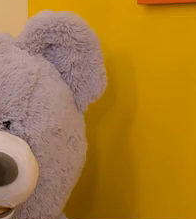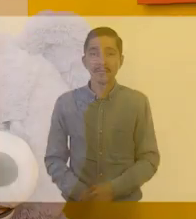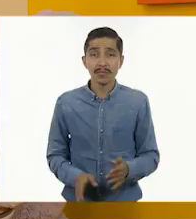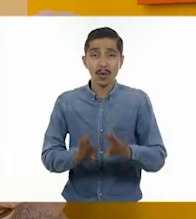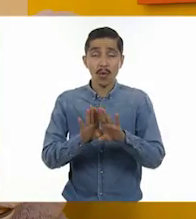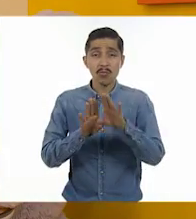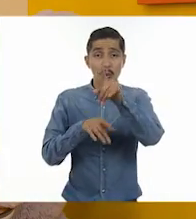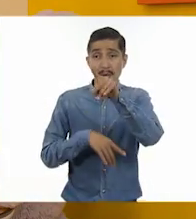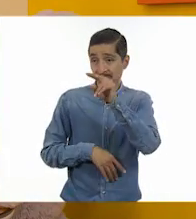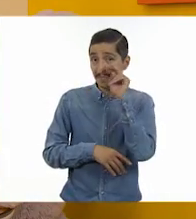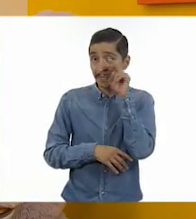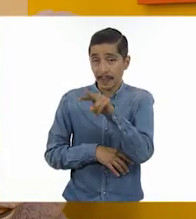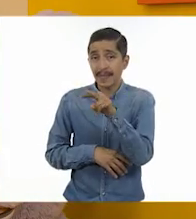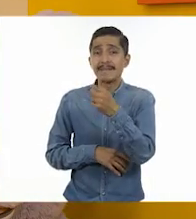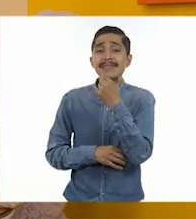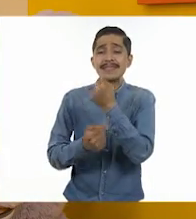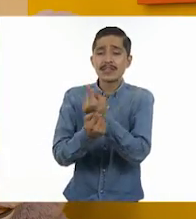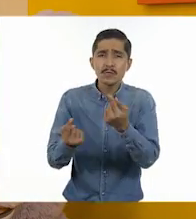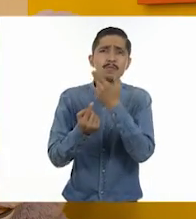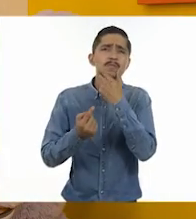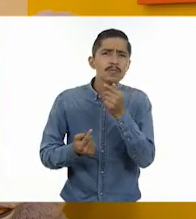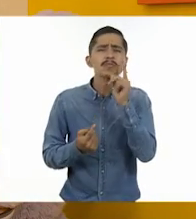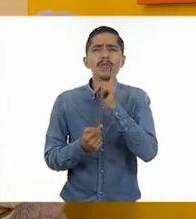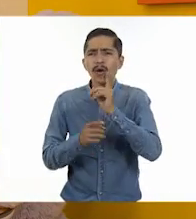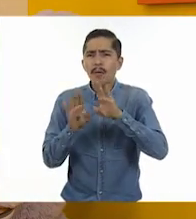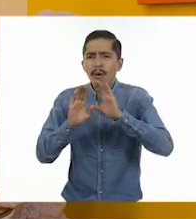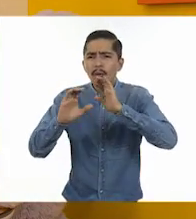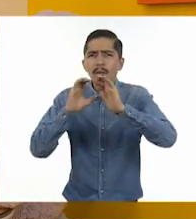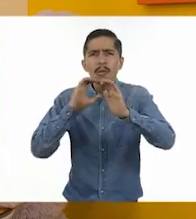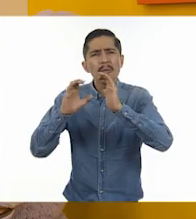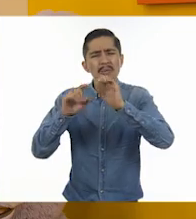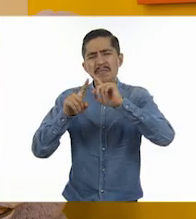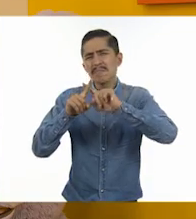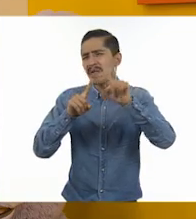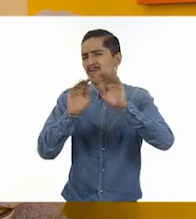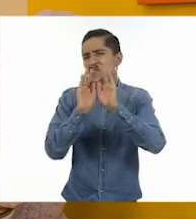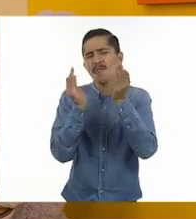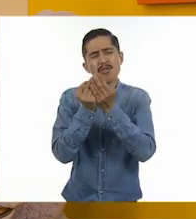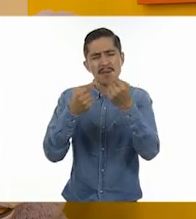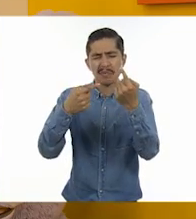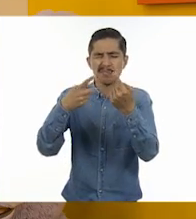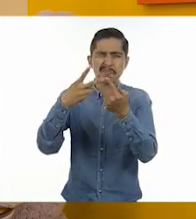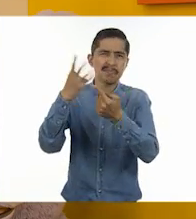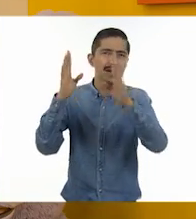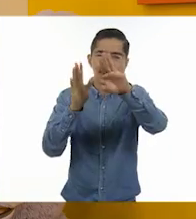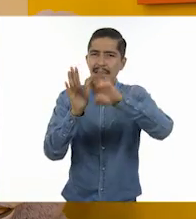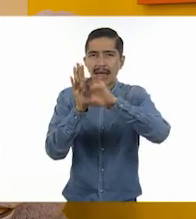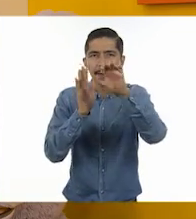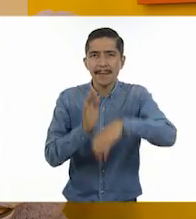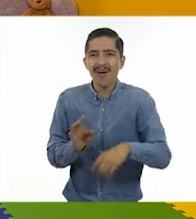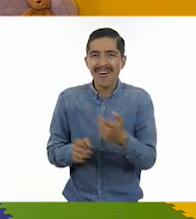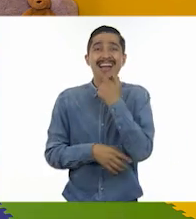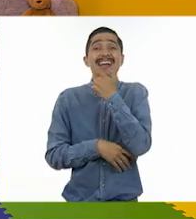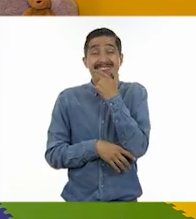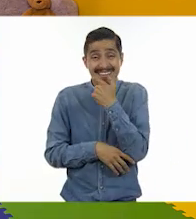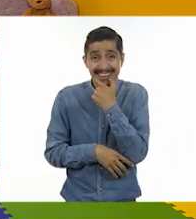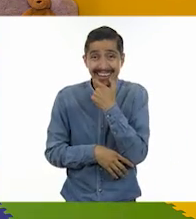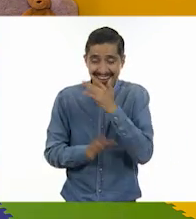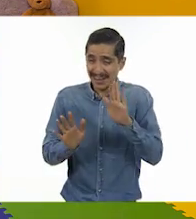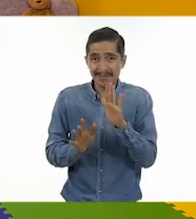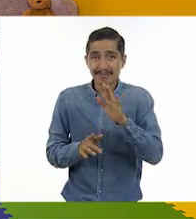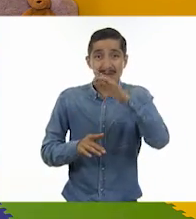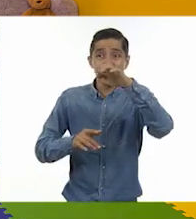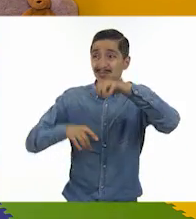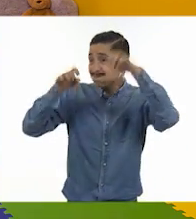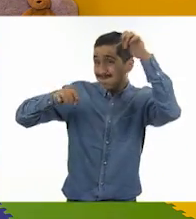Como podemos ver, las niñas y niños se comunican de múltiples maneras. Por ejemplo, con la risa. Como